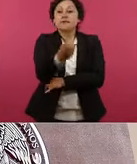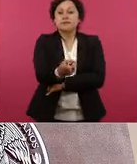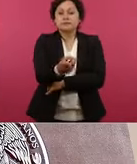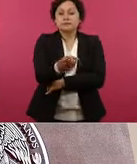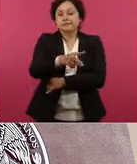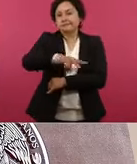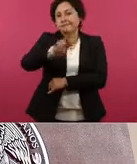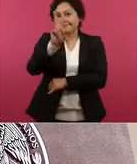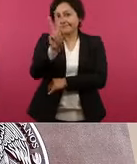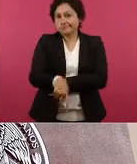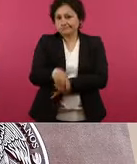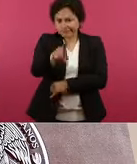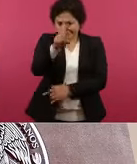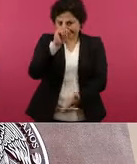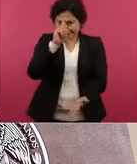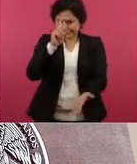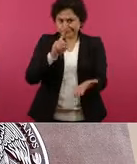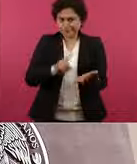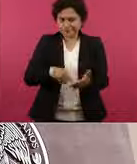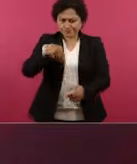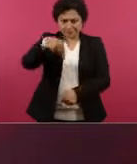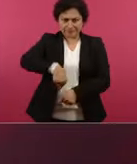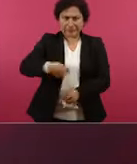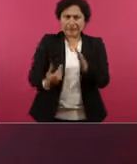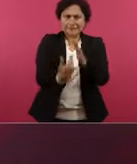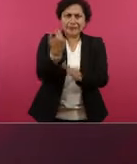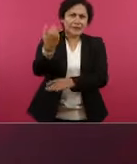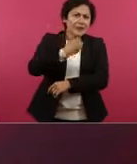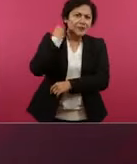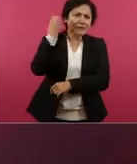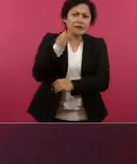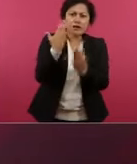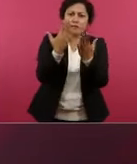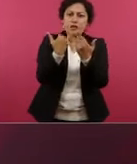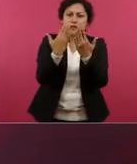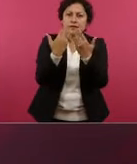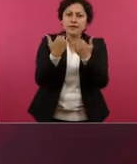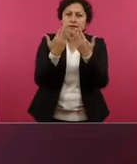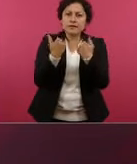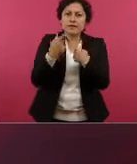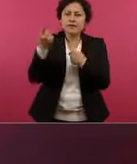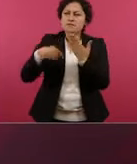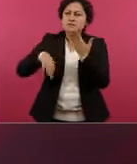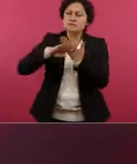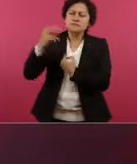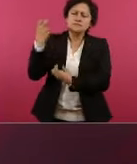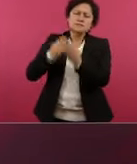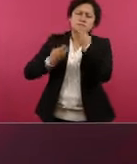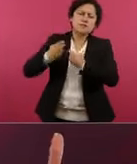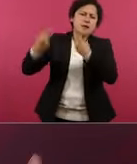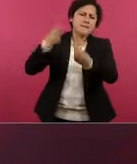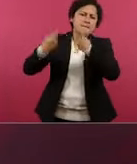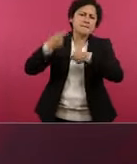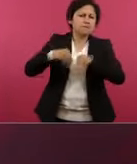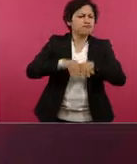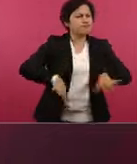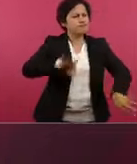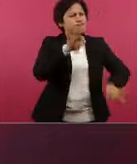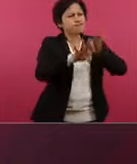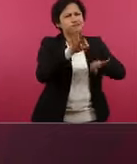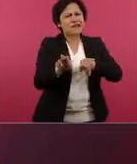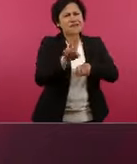mañaneras, imagínense cómo se podría responder a tantos ataques y mentiras diarias. Así que para los que creen que